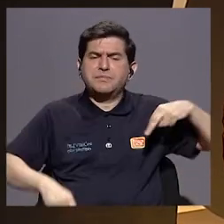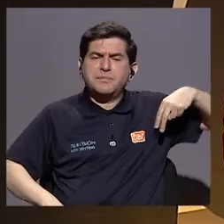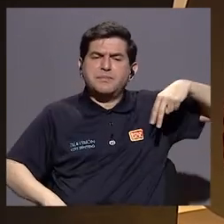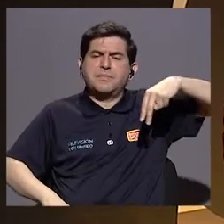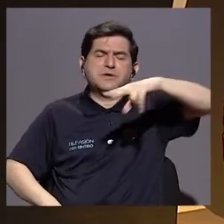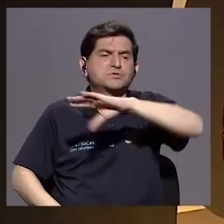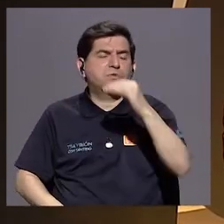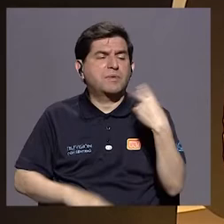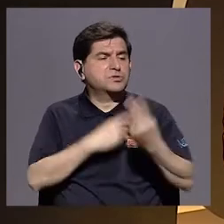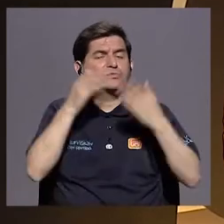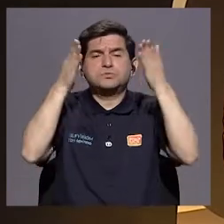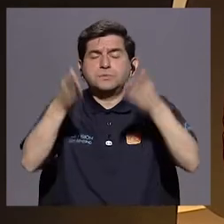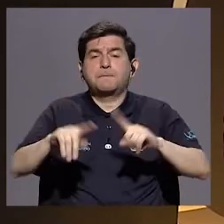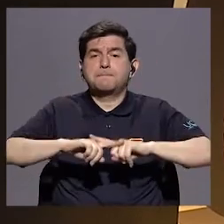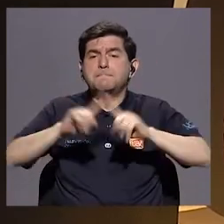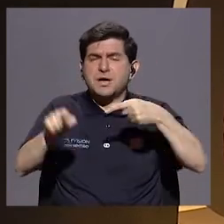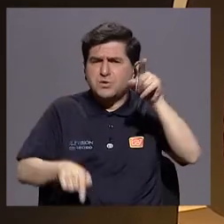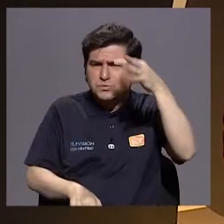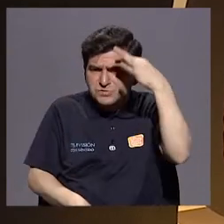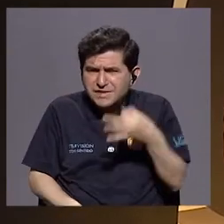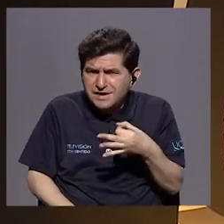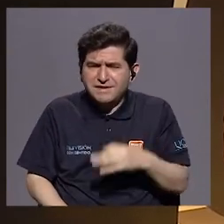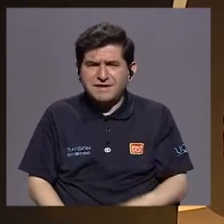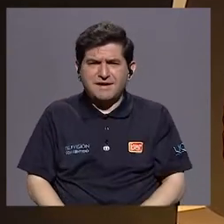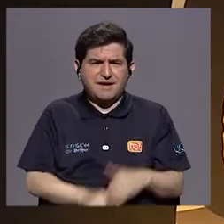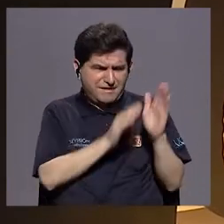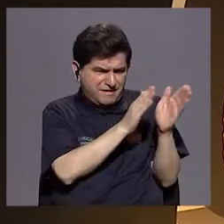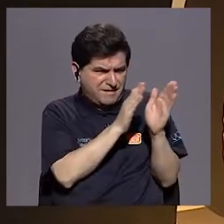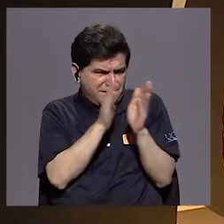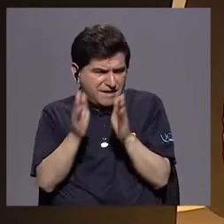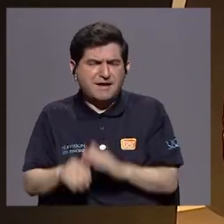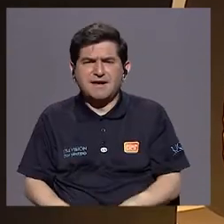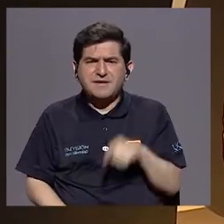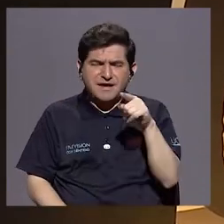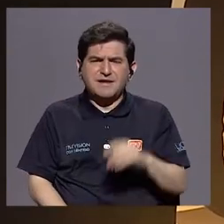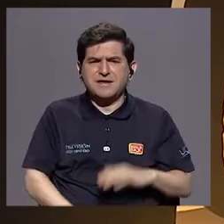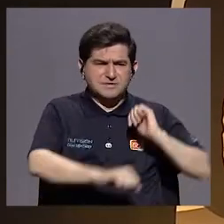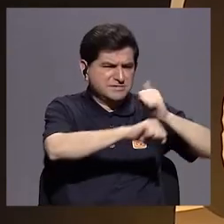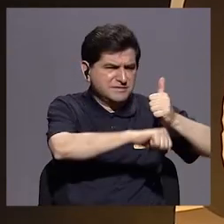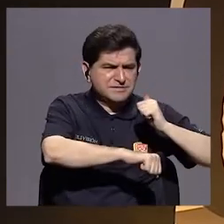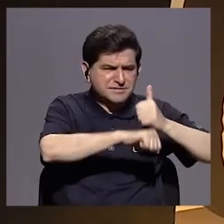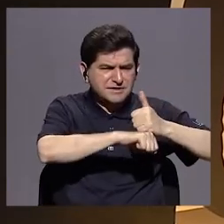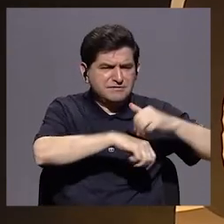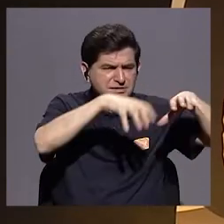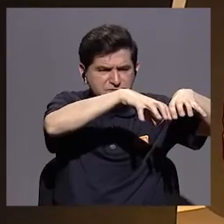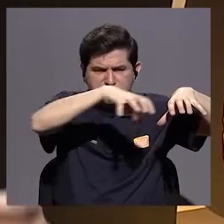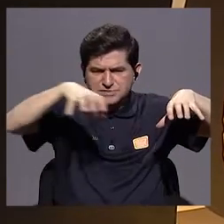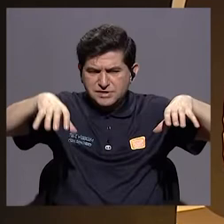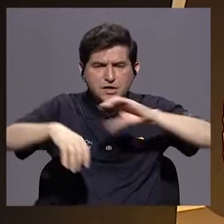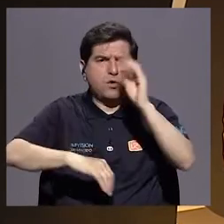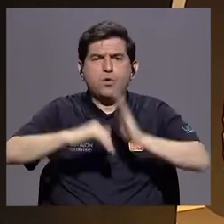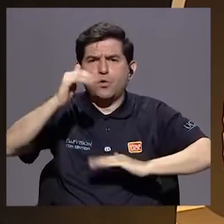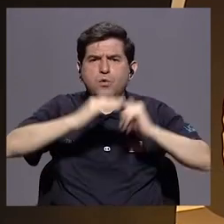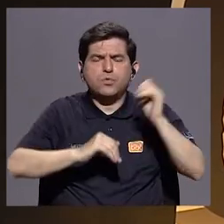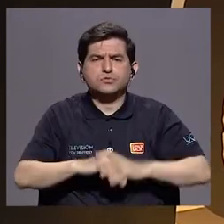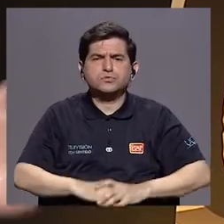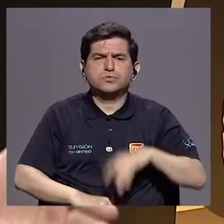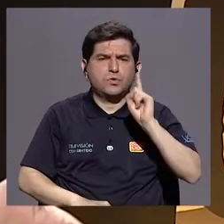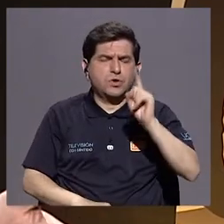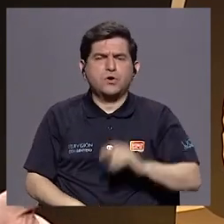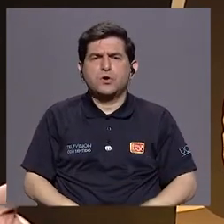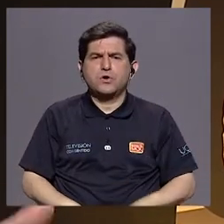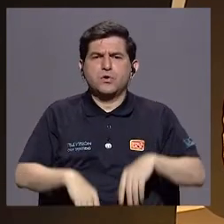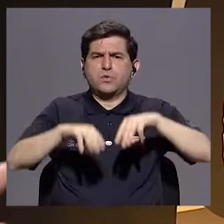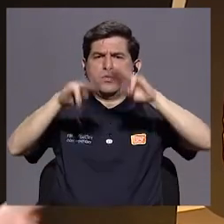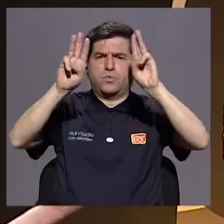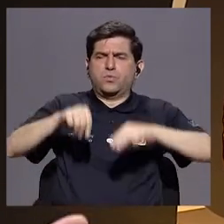quienes vienen a visitar pero crees vos que cuando se organizan este tipo de instalaciones o cuando se decide construir un monumento o poner